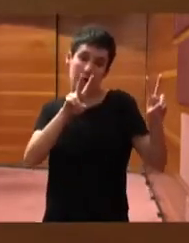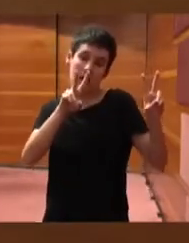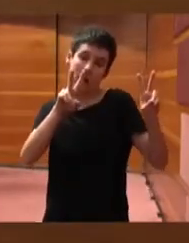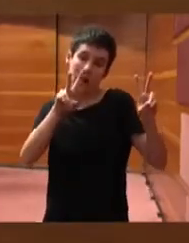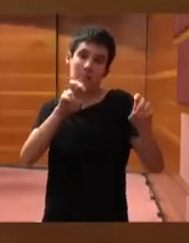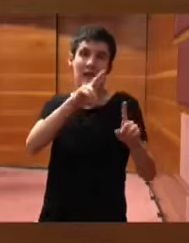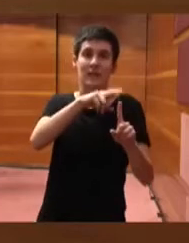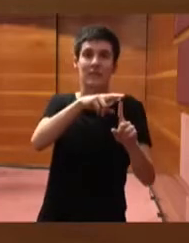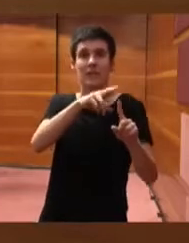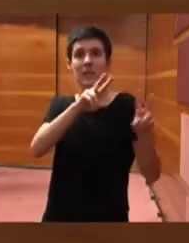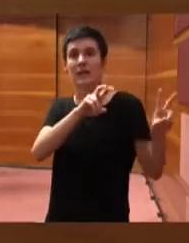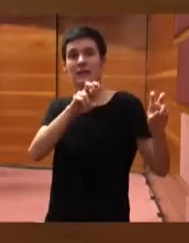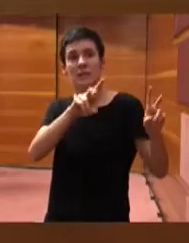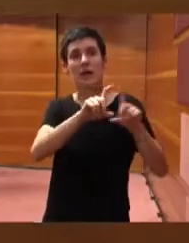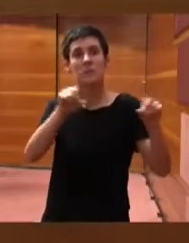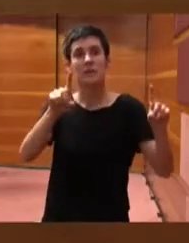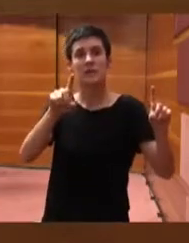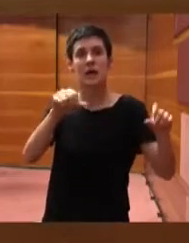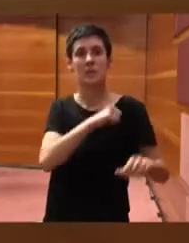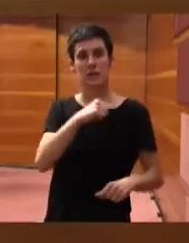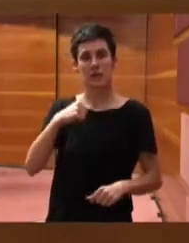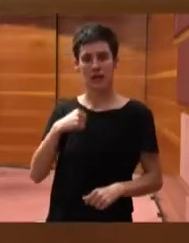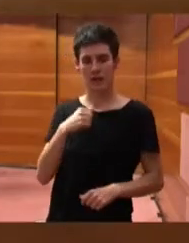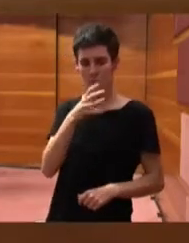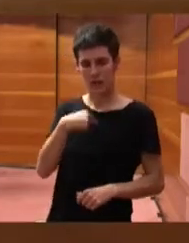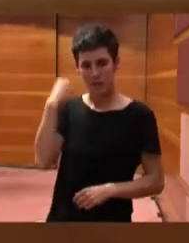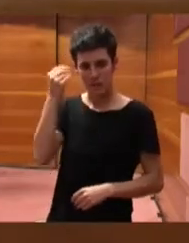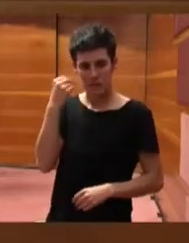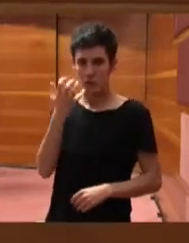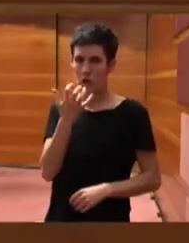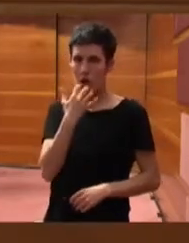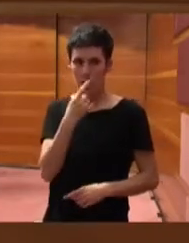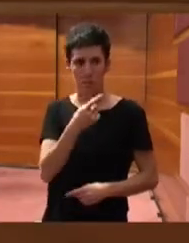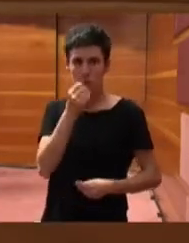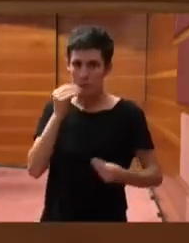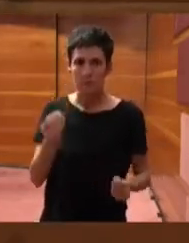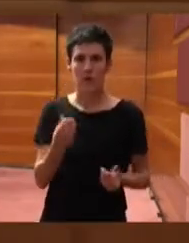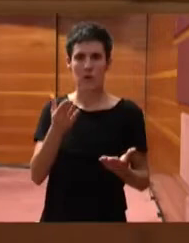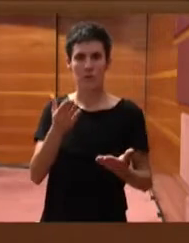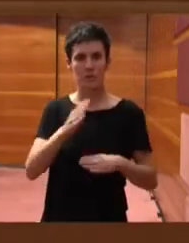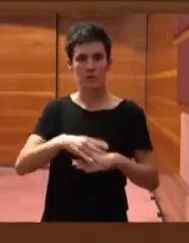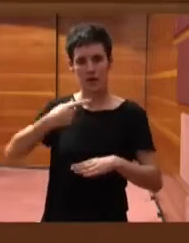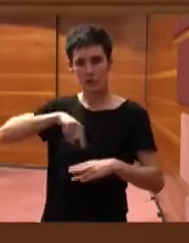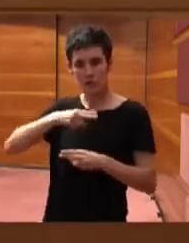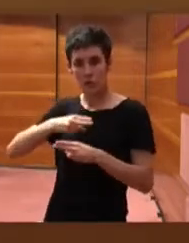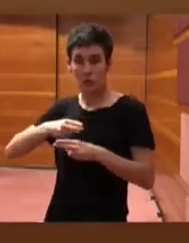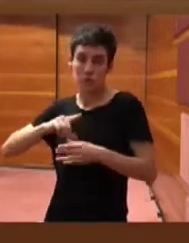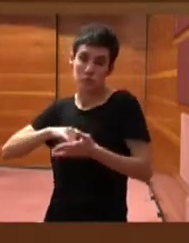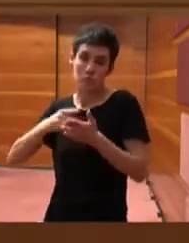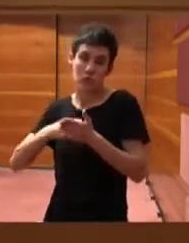a la empresa privada, porque creo que es el mejor ejemplo para que lo incorporemos en nuestros proyectos desde lo